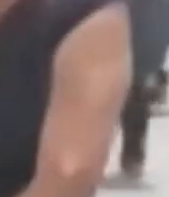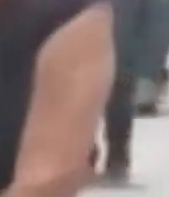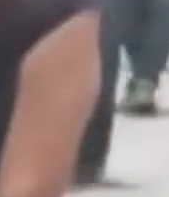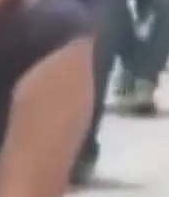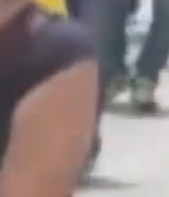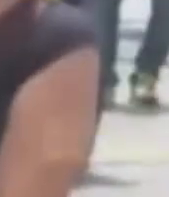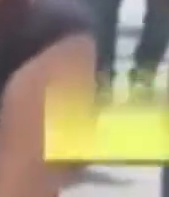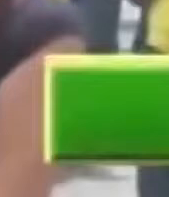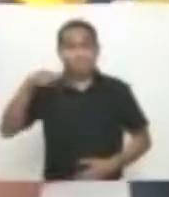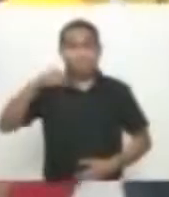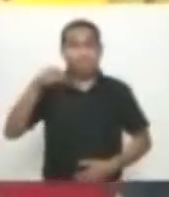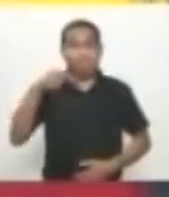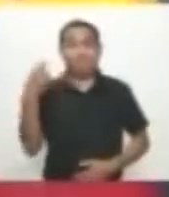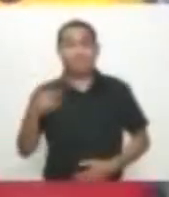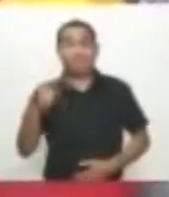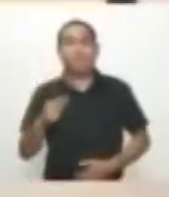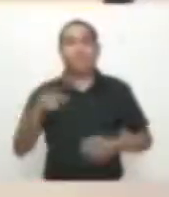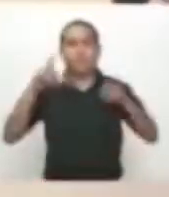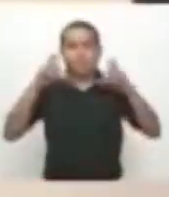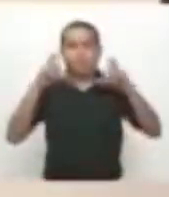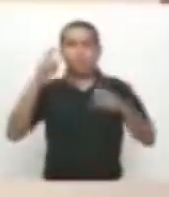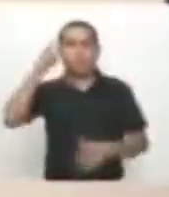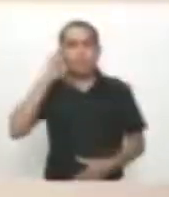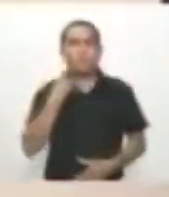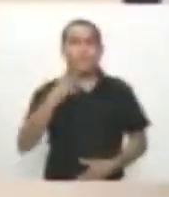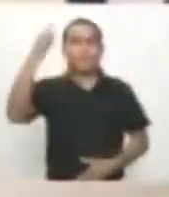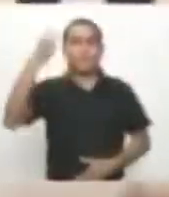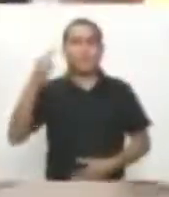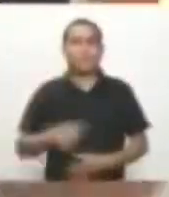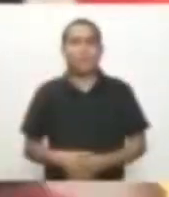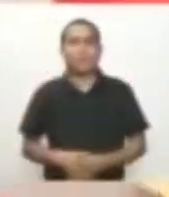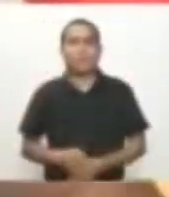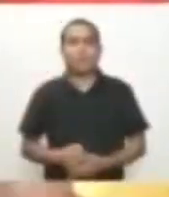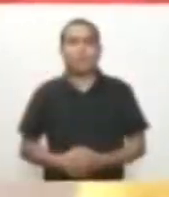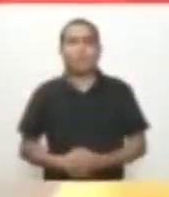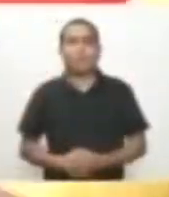Esta es nuestra imagen del día.